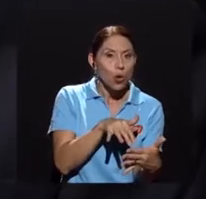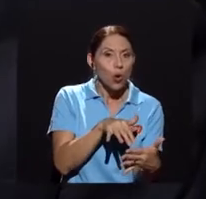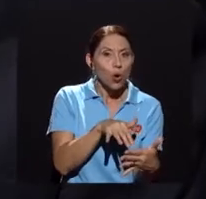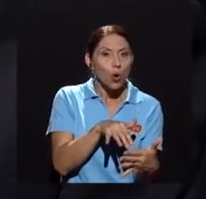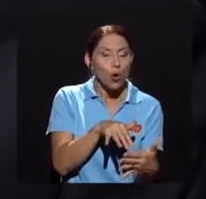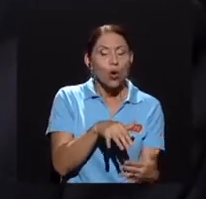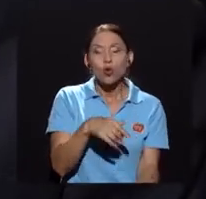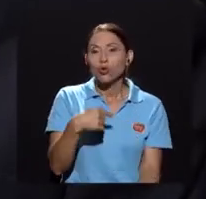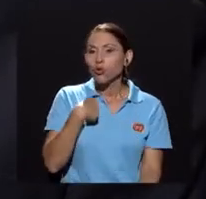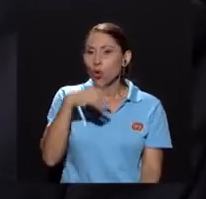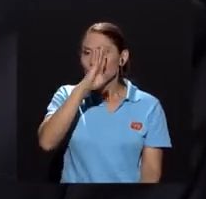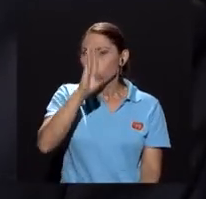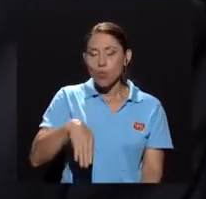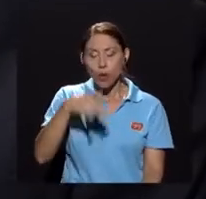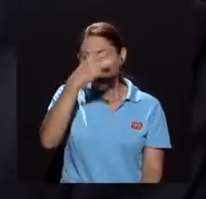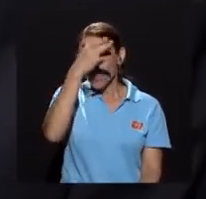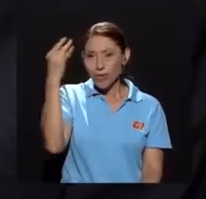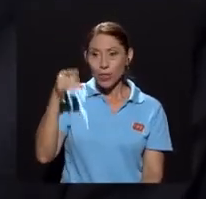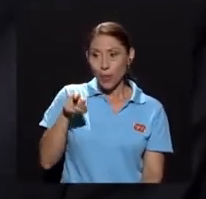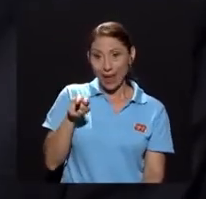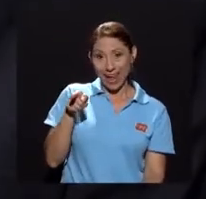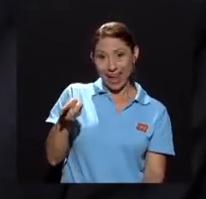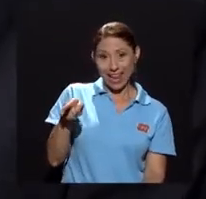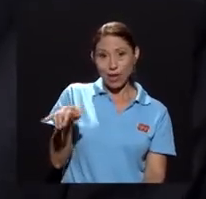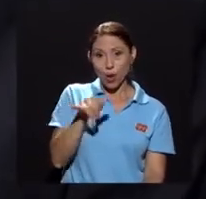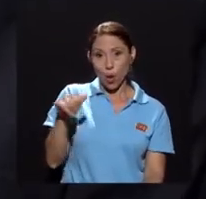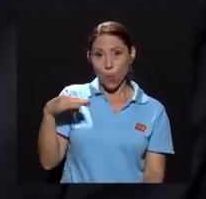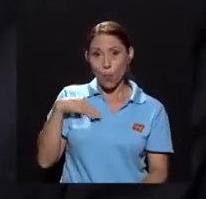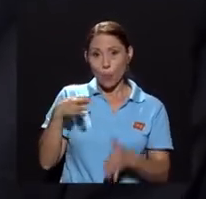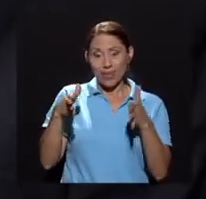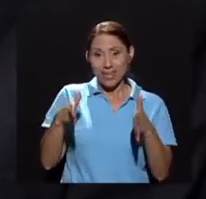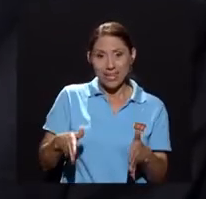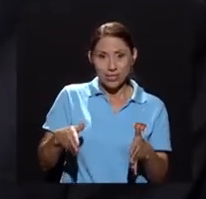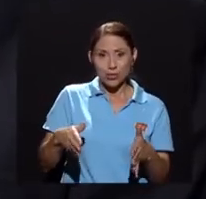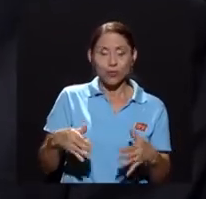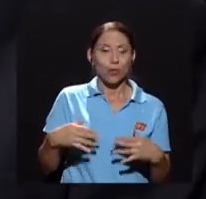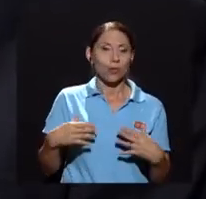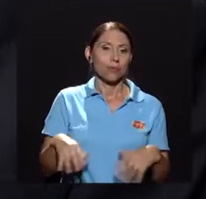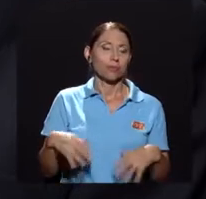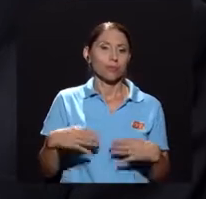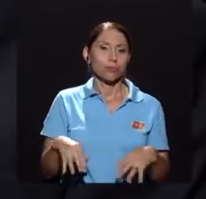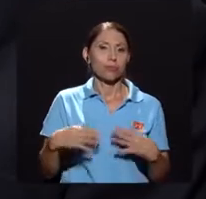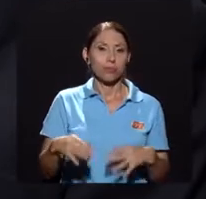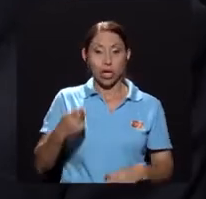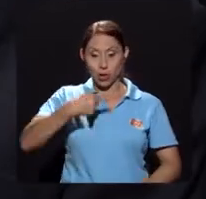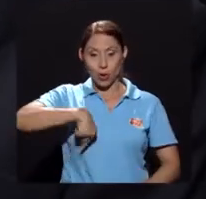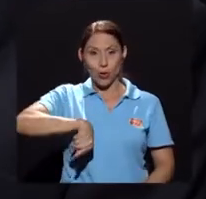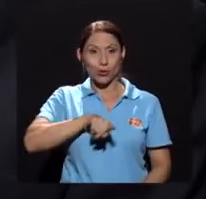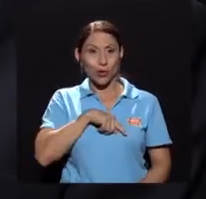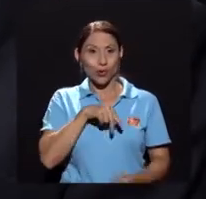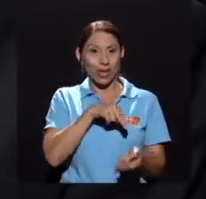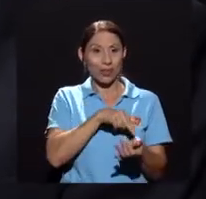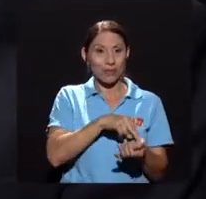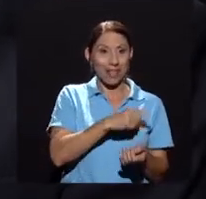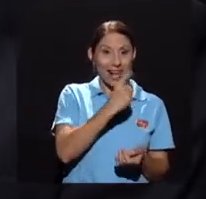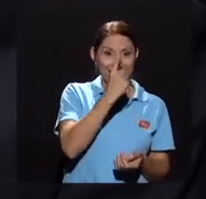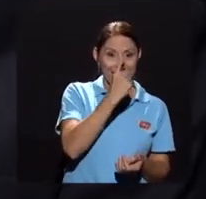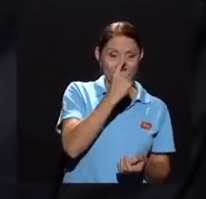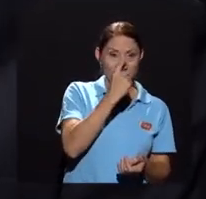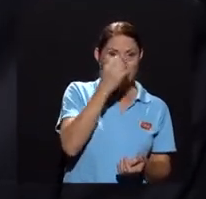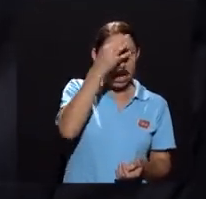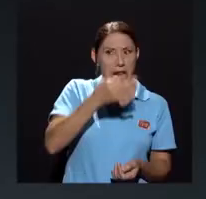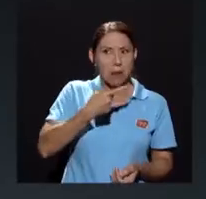olvido de que siempre nosotros como del calderón nos sentíamos con derecho de meternos al despacho